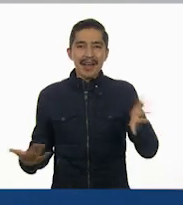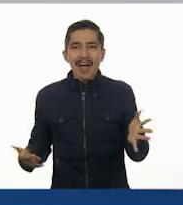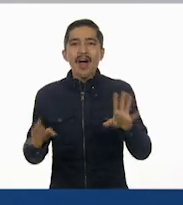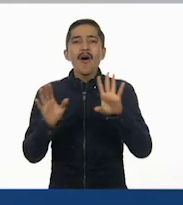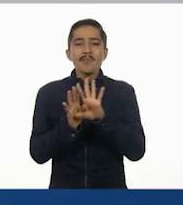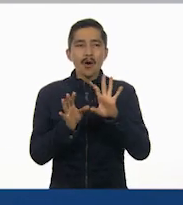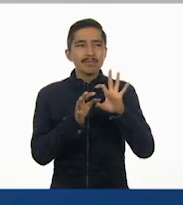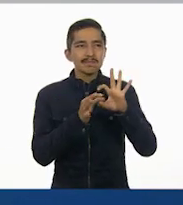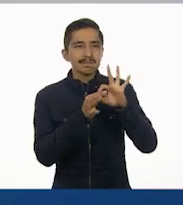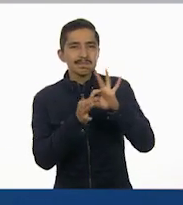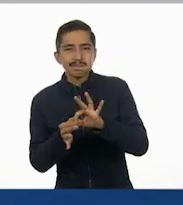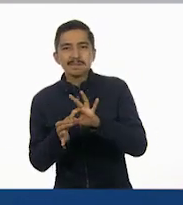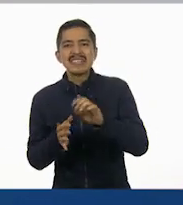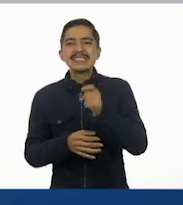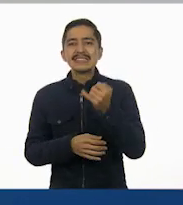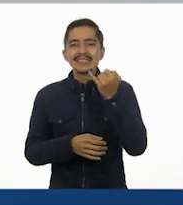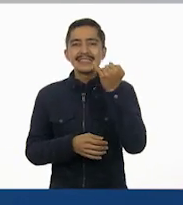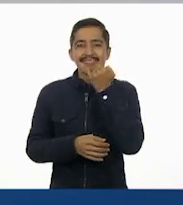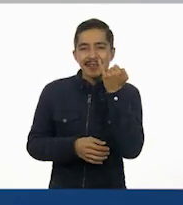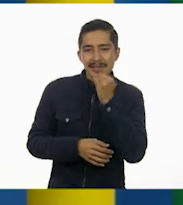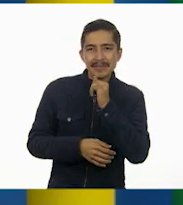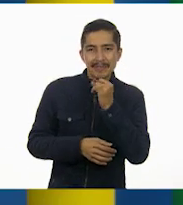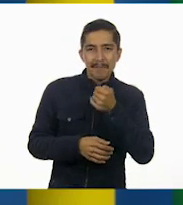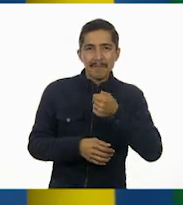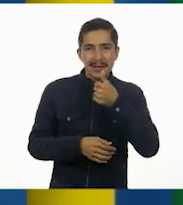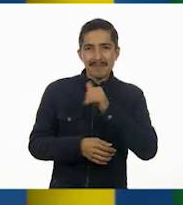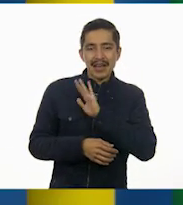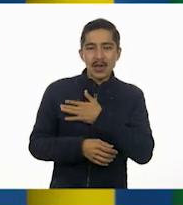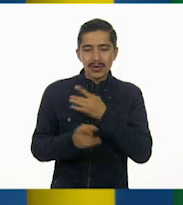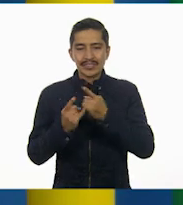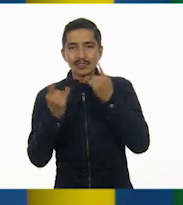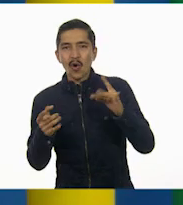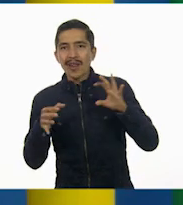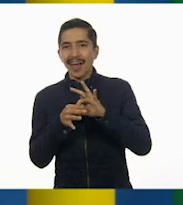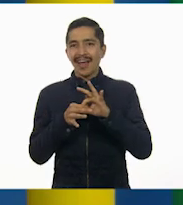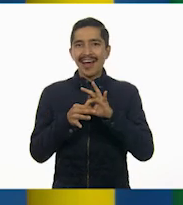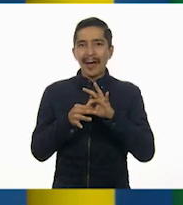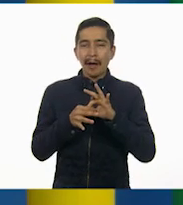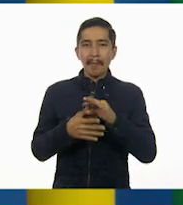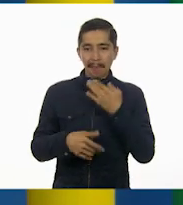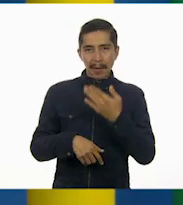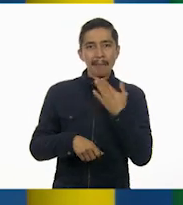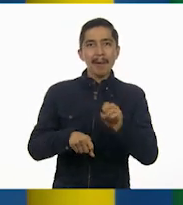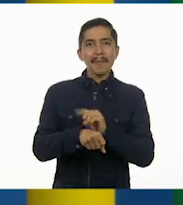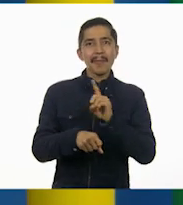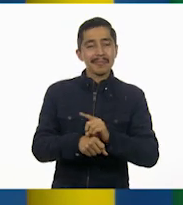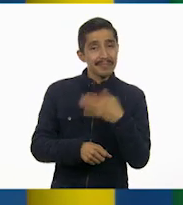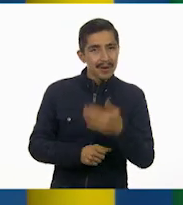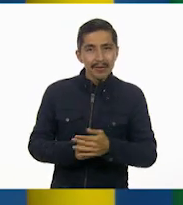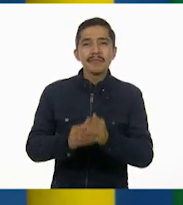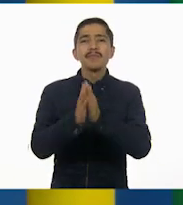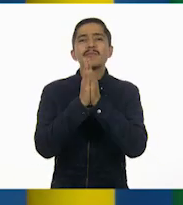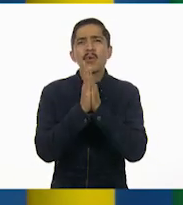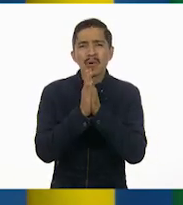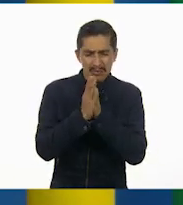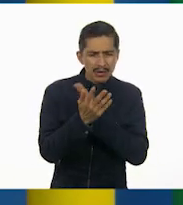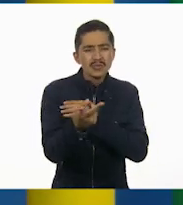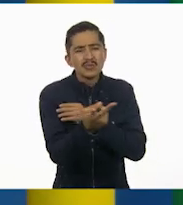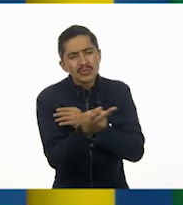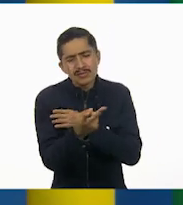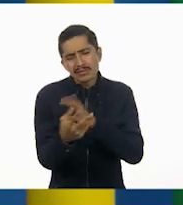asignaturas pues como lengua materna e historia. Qué bonita oportunidad. Es muy bonito, pero por favor las dos